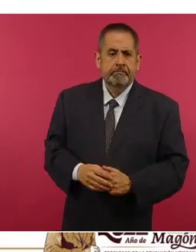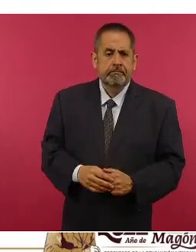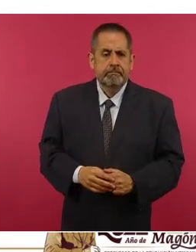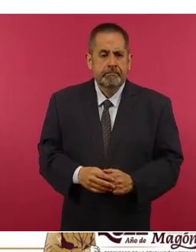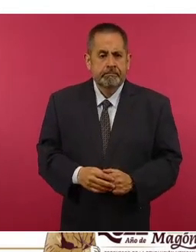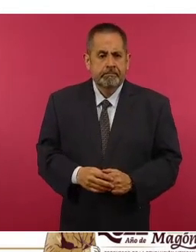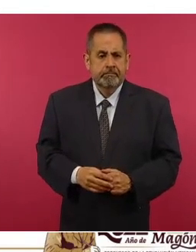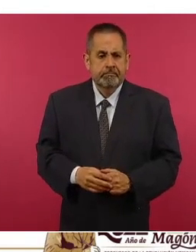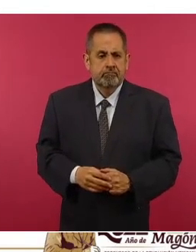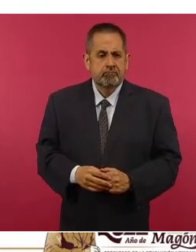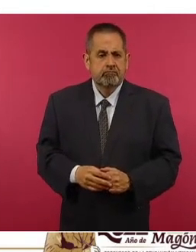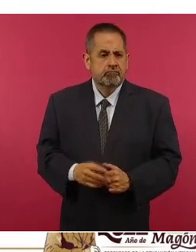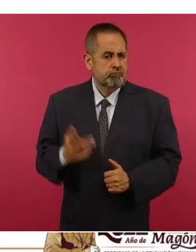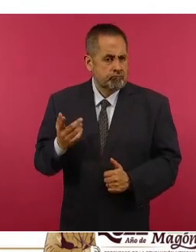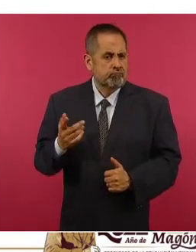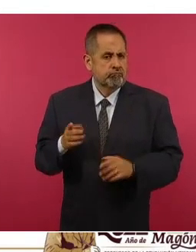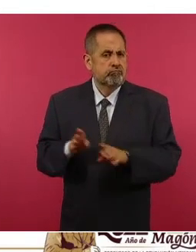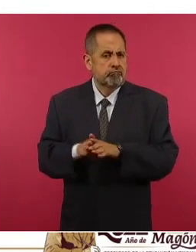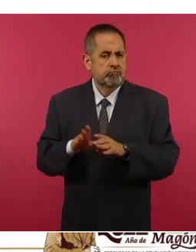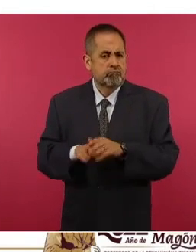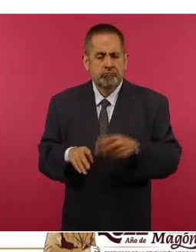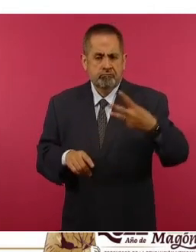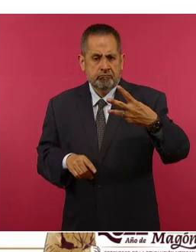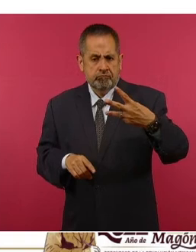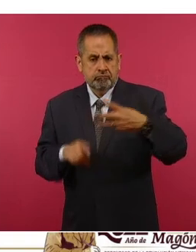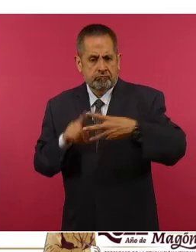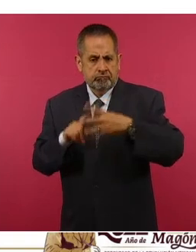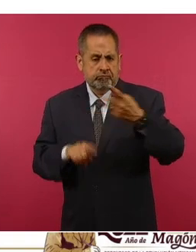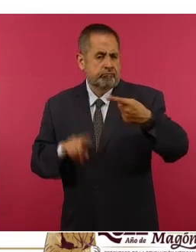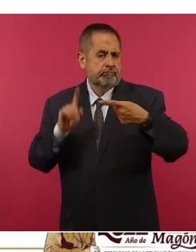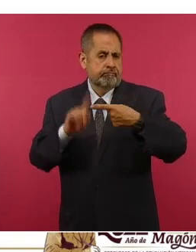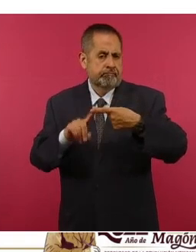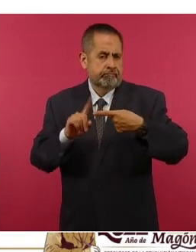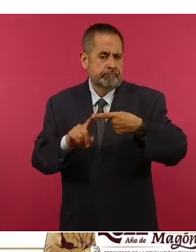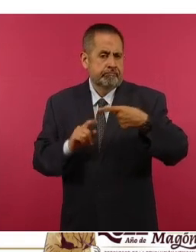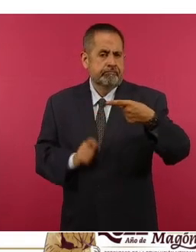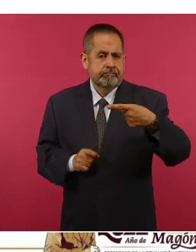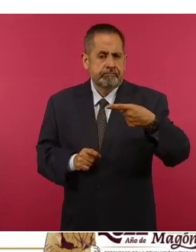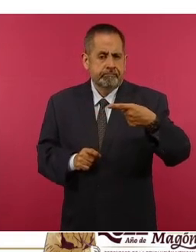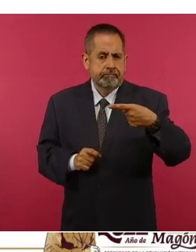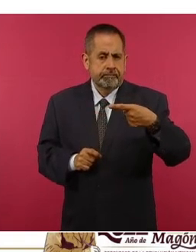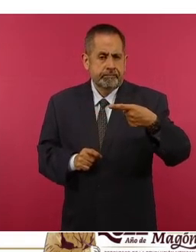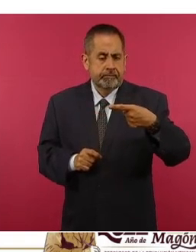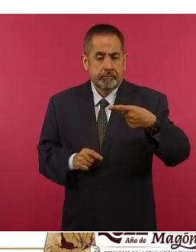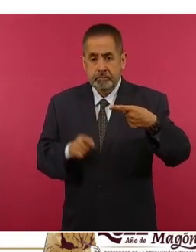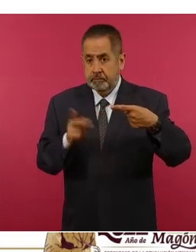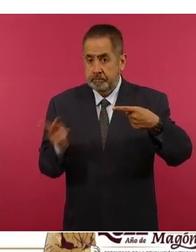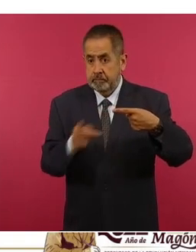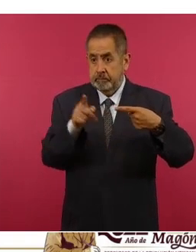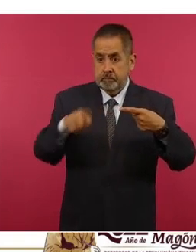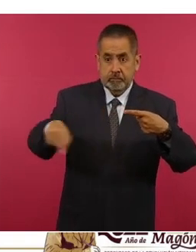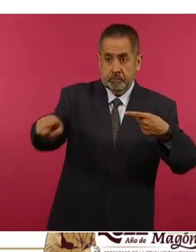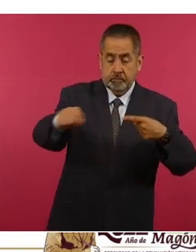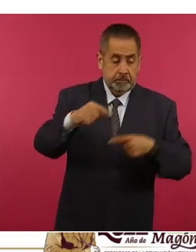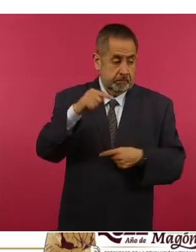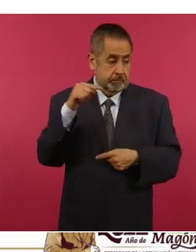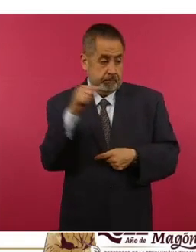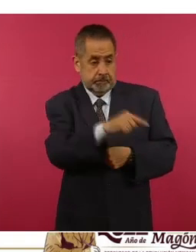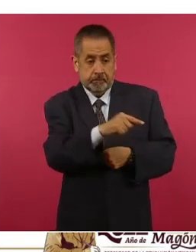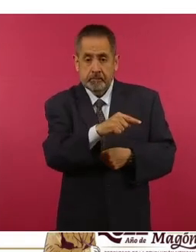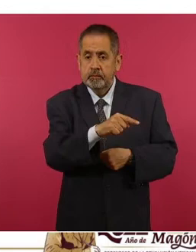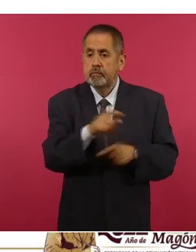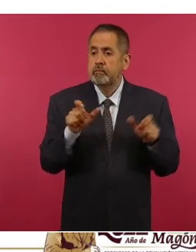talleres gráficos de la Nación y serán 3 preguntas. La primera de ellas, ¿estás de acuerdo con la creación de la